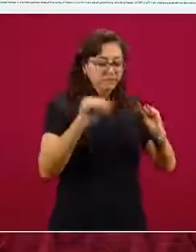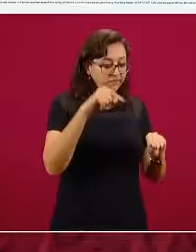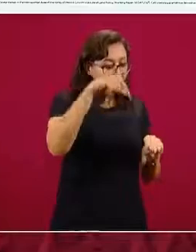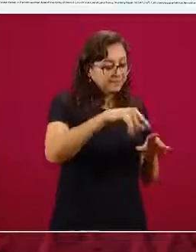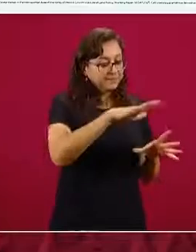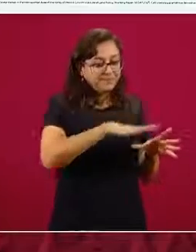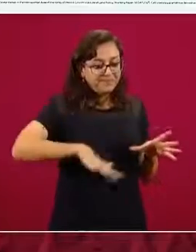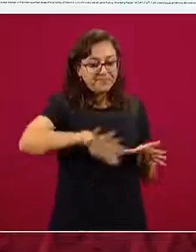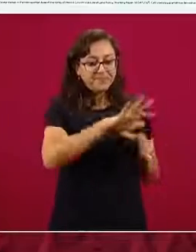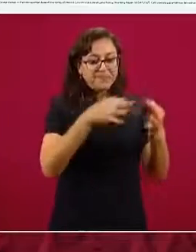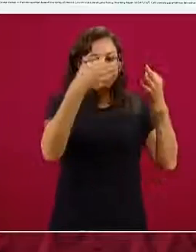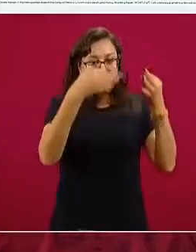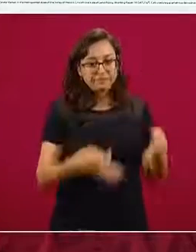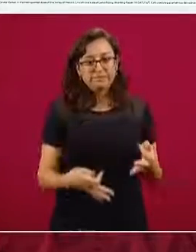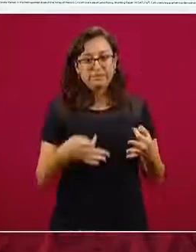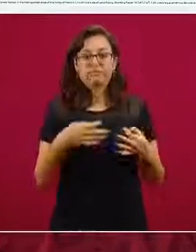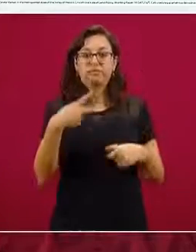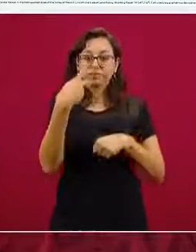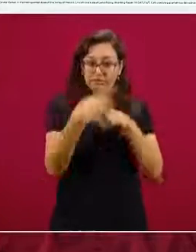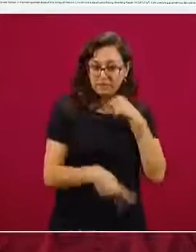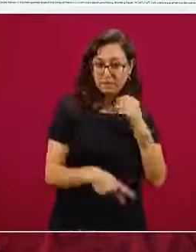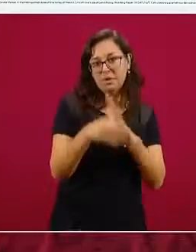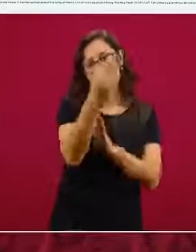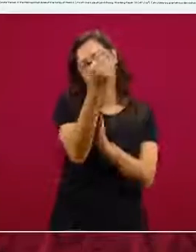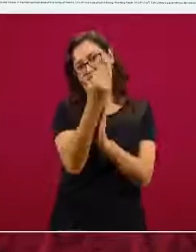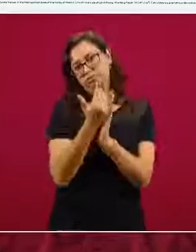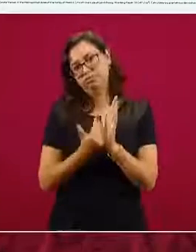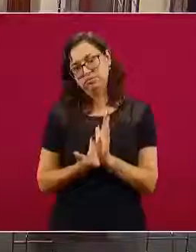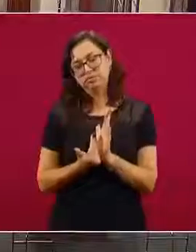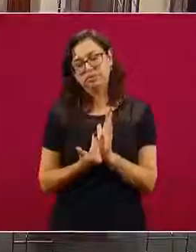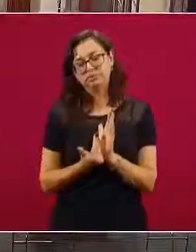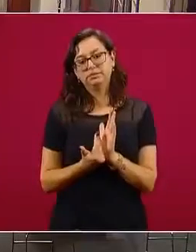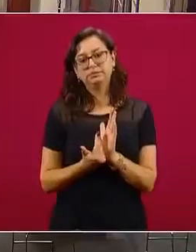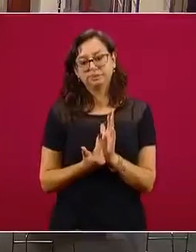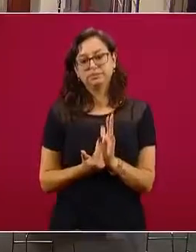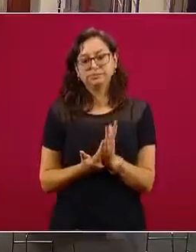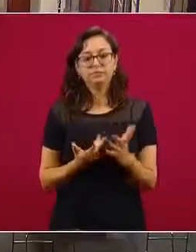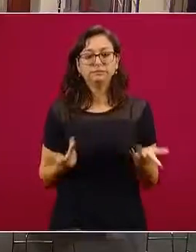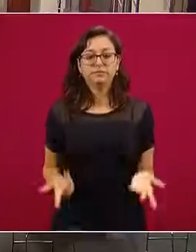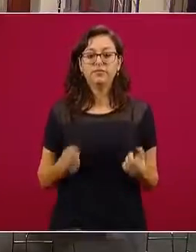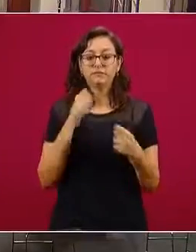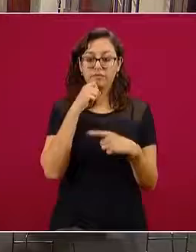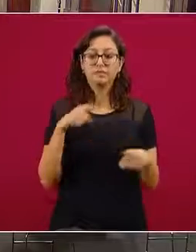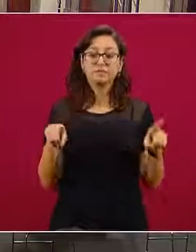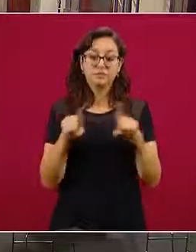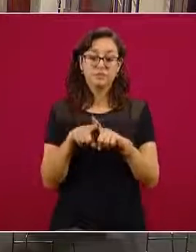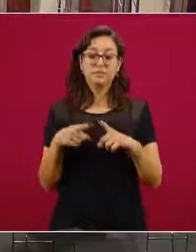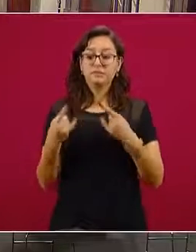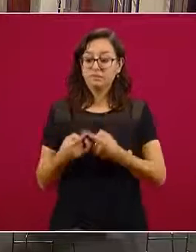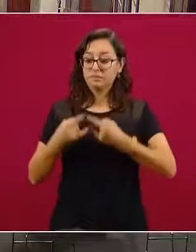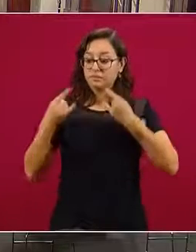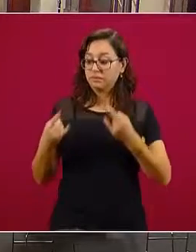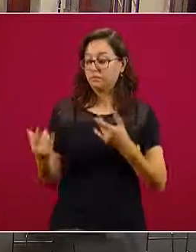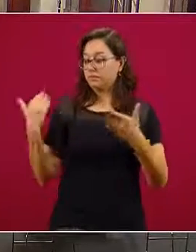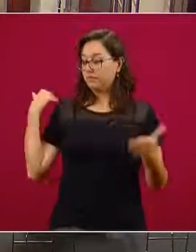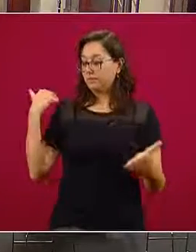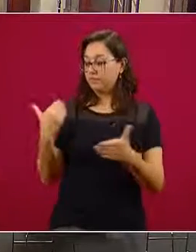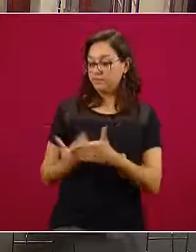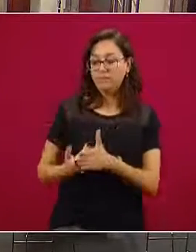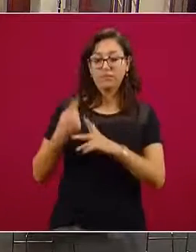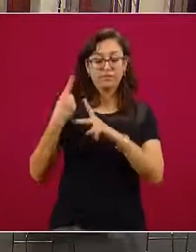tener estos desastres naturales tienden a ser mucho menores. Y las cifras que tenemos históricas de gasto